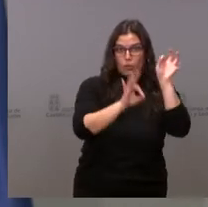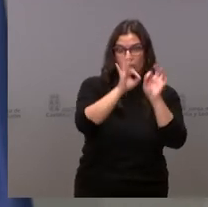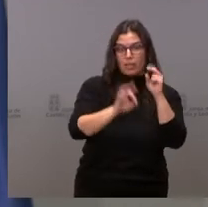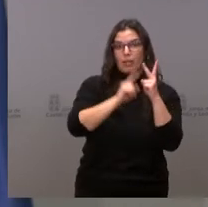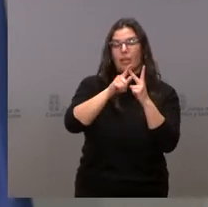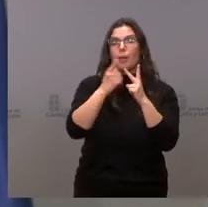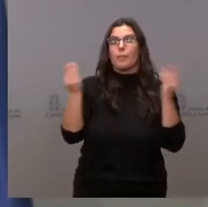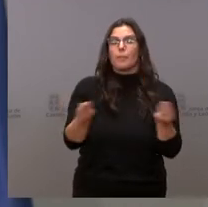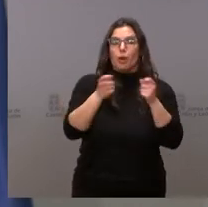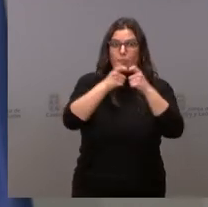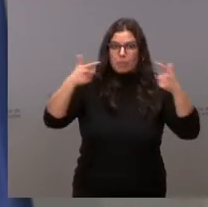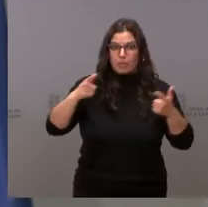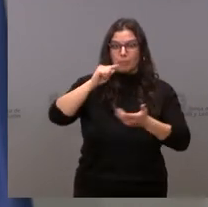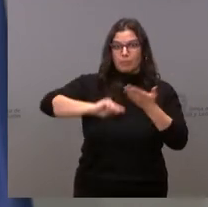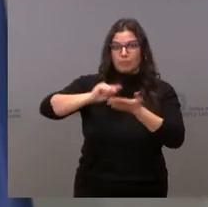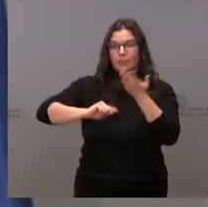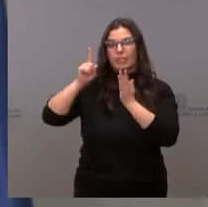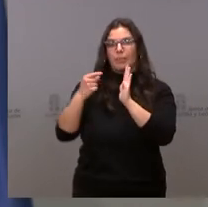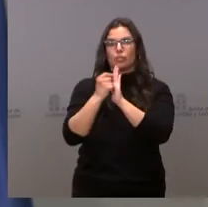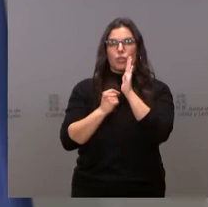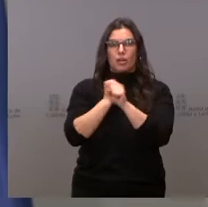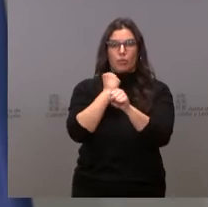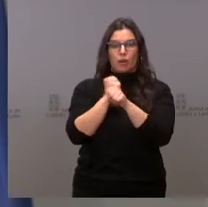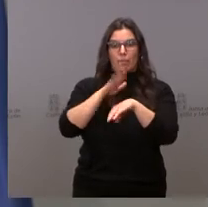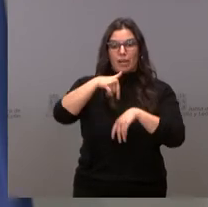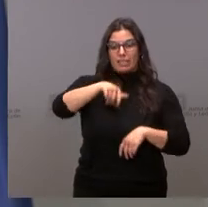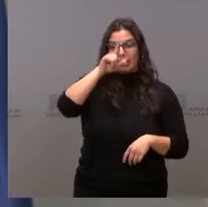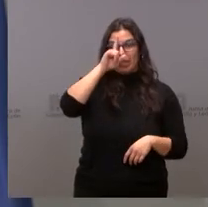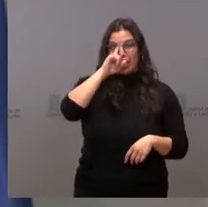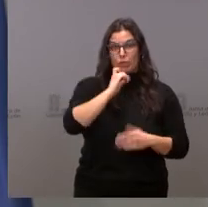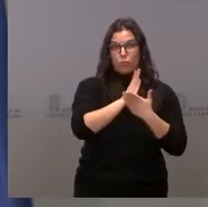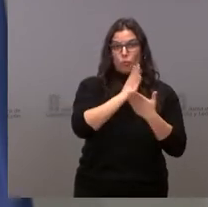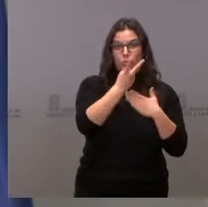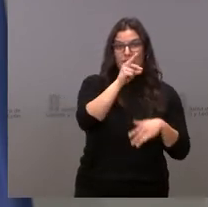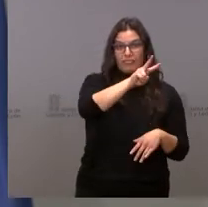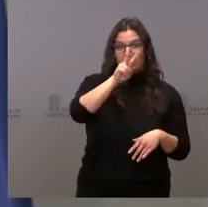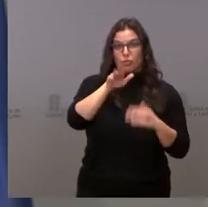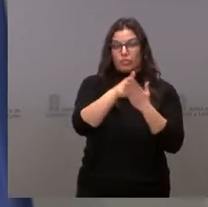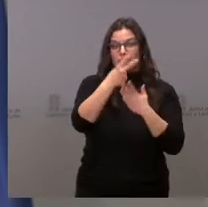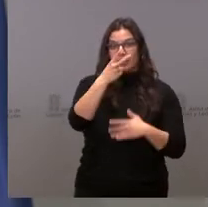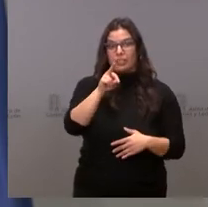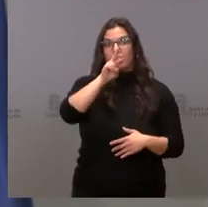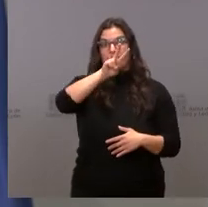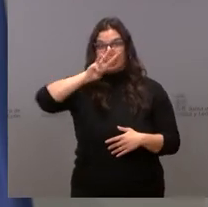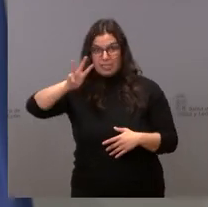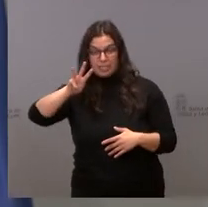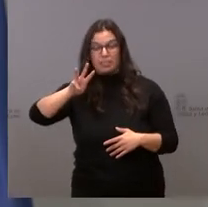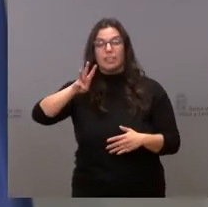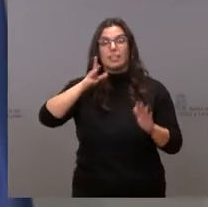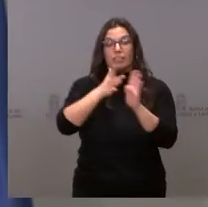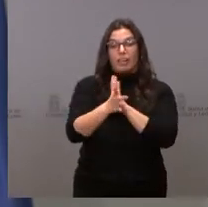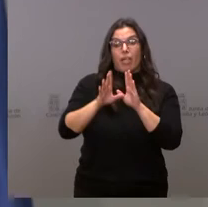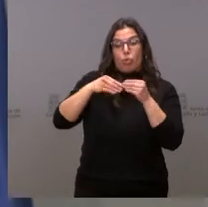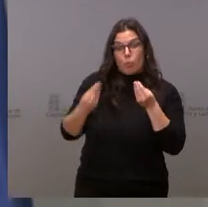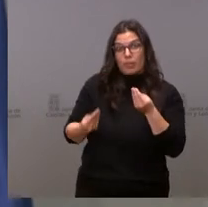docentes desde este próximo curso 2022 2023 con la aprobación de este documento